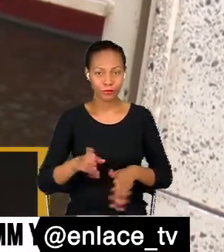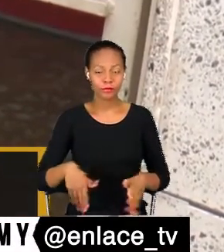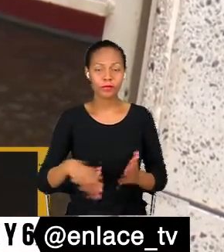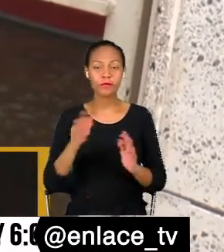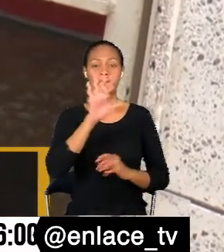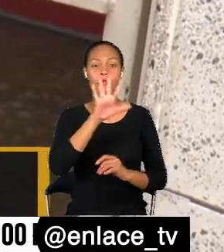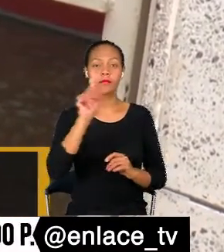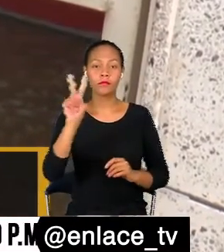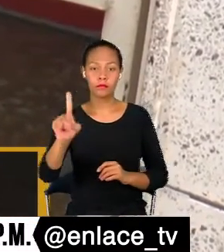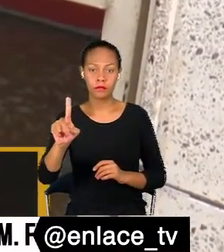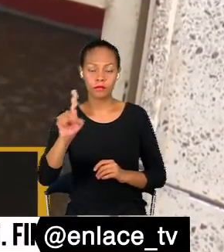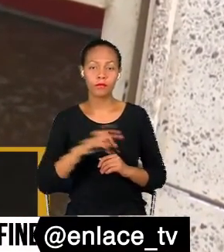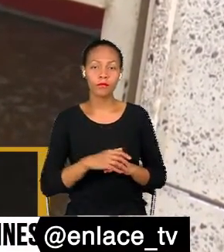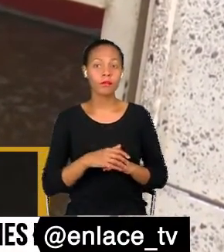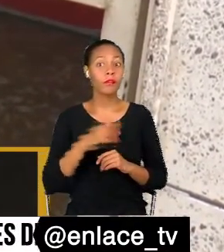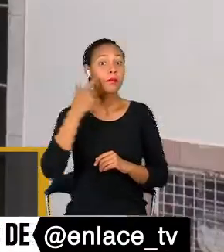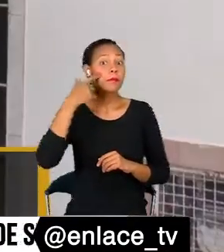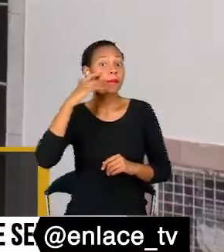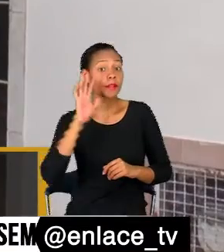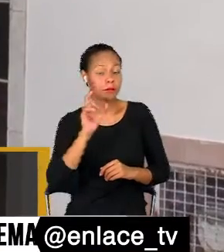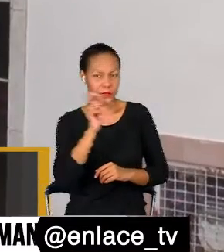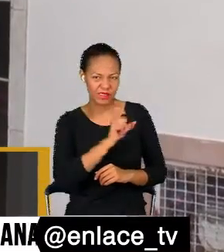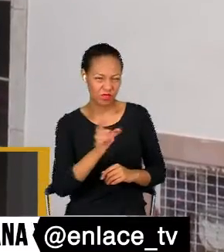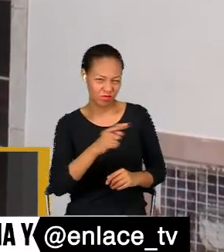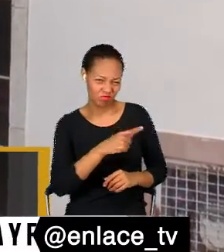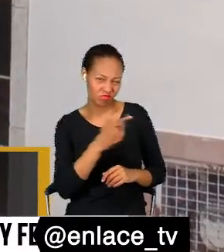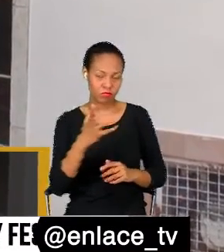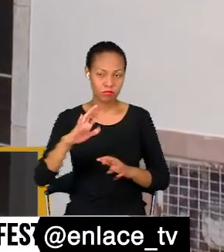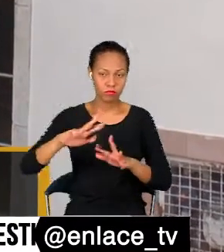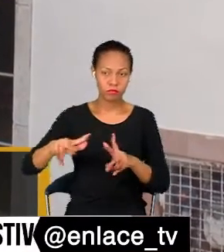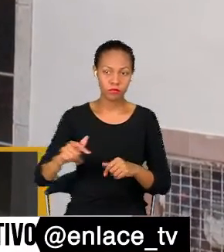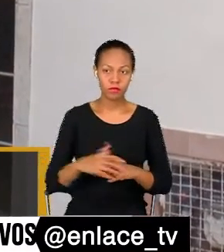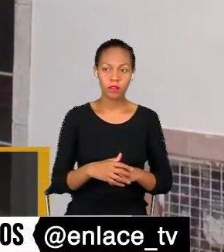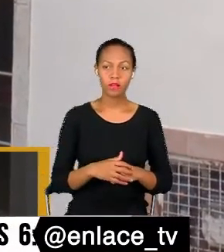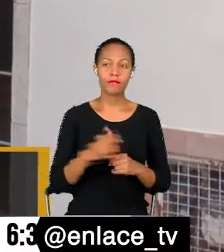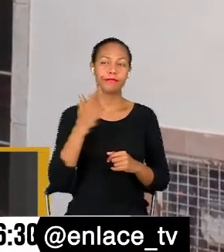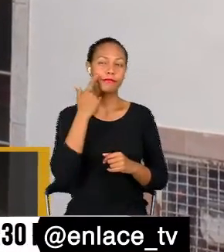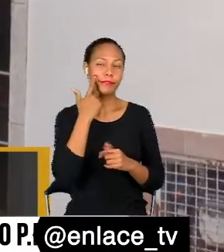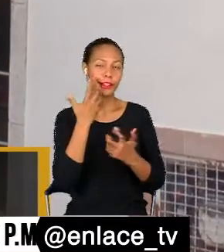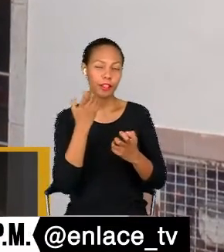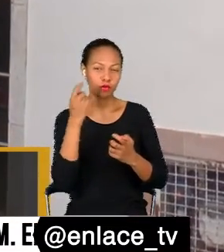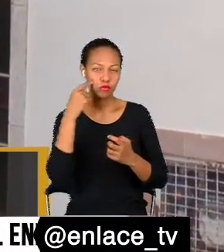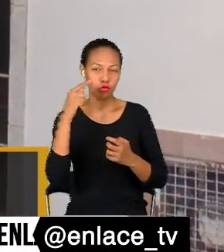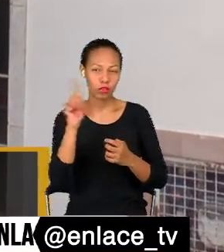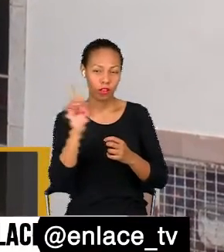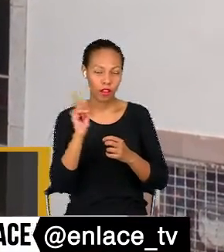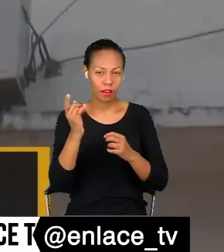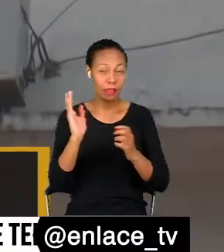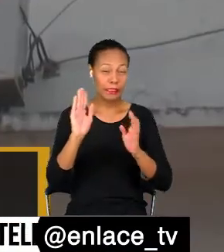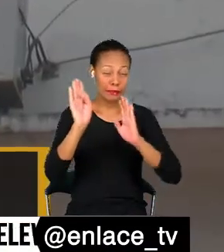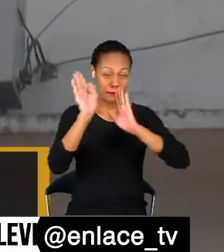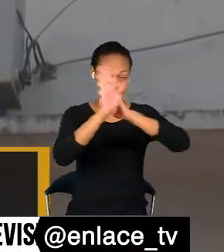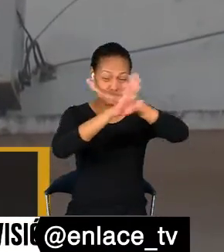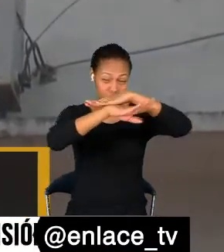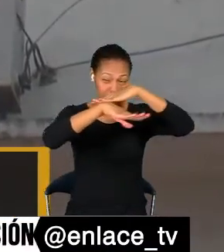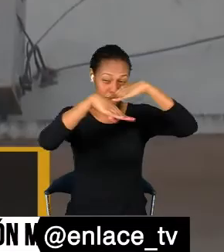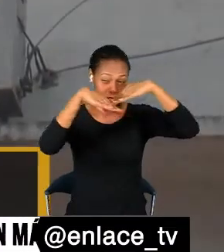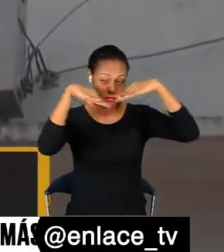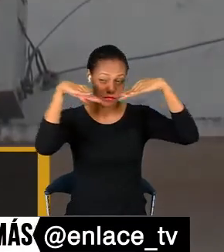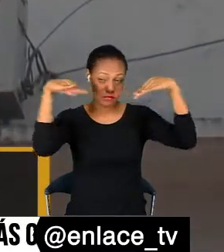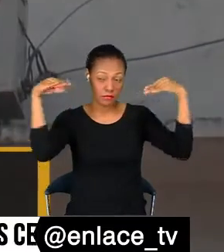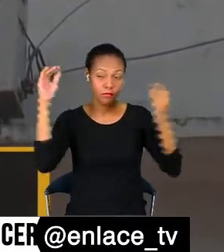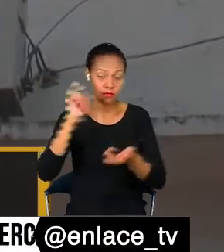51. Al parecer, los desconocidos ingresaron a este lugar utilizando la modalidad de ventosa en la madrugada de este miércoles. En las